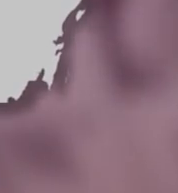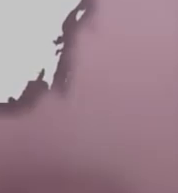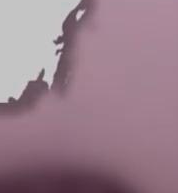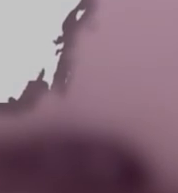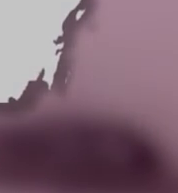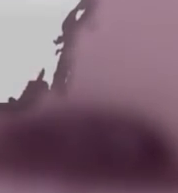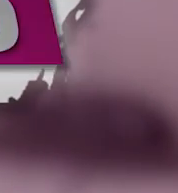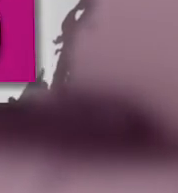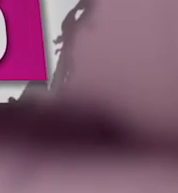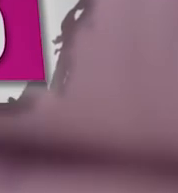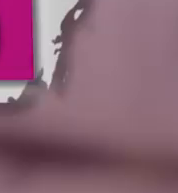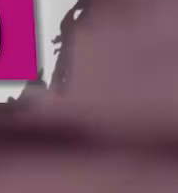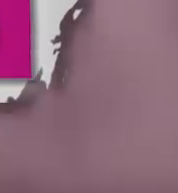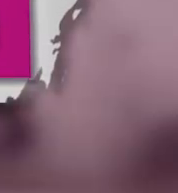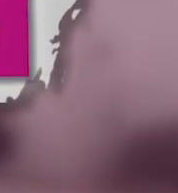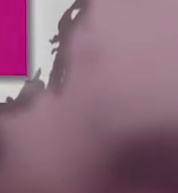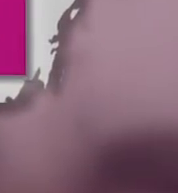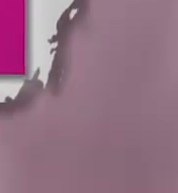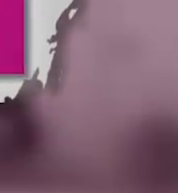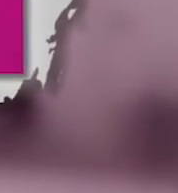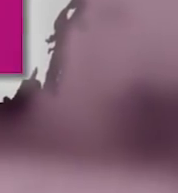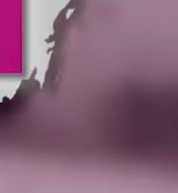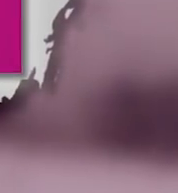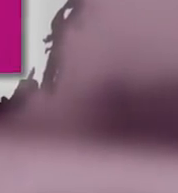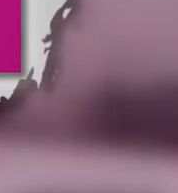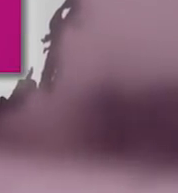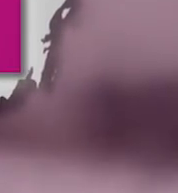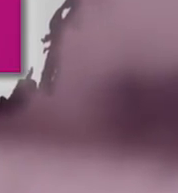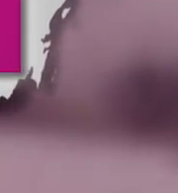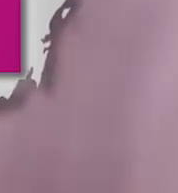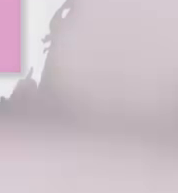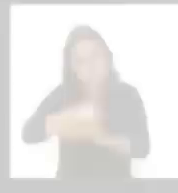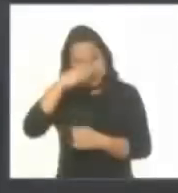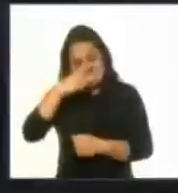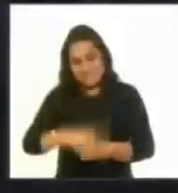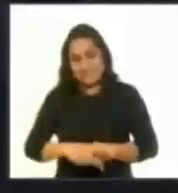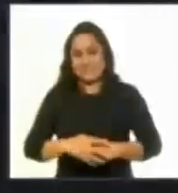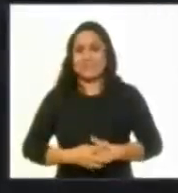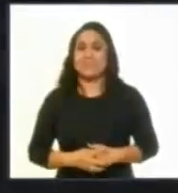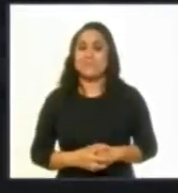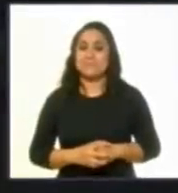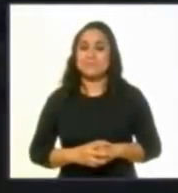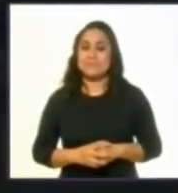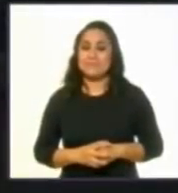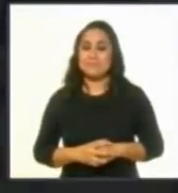elecciones 2018 cobertura especial